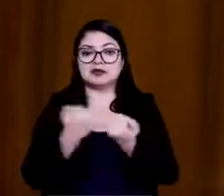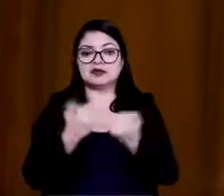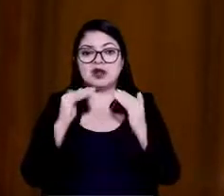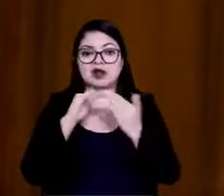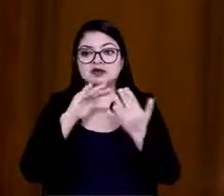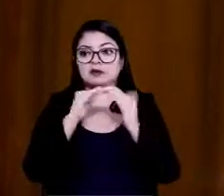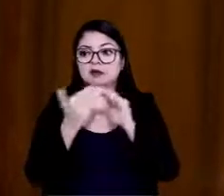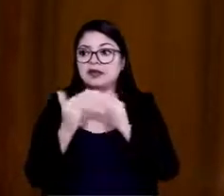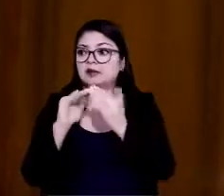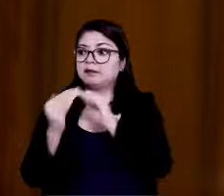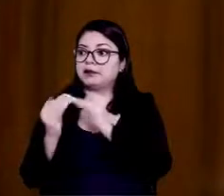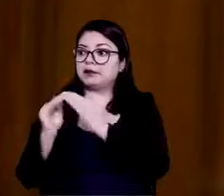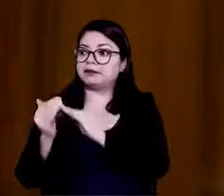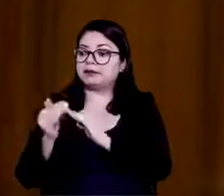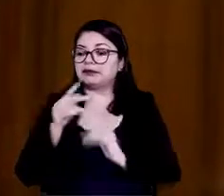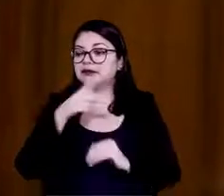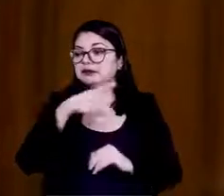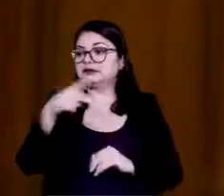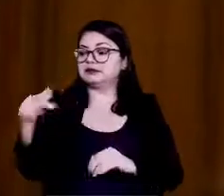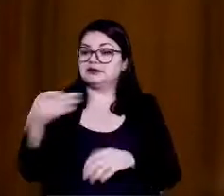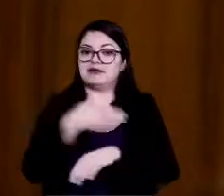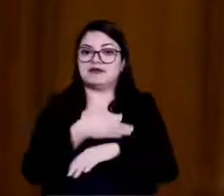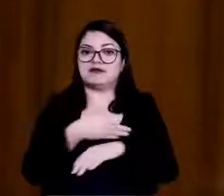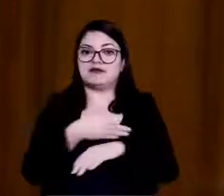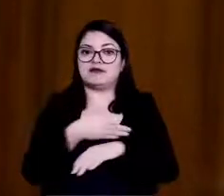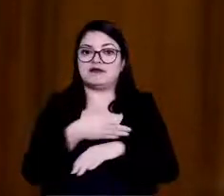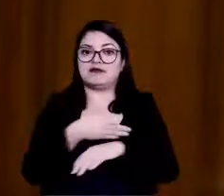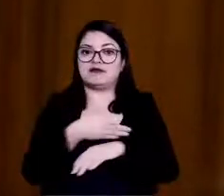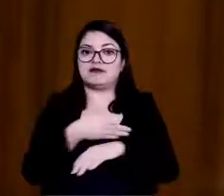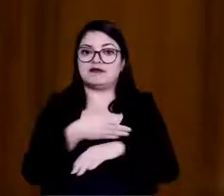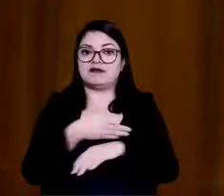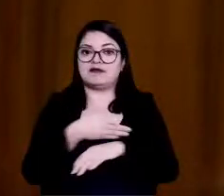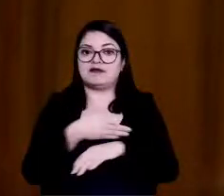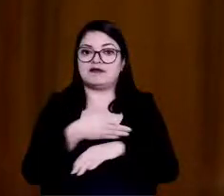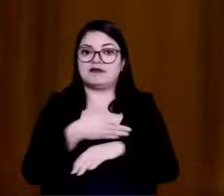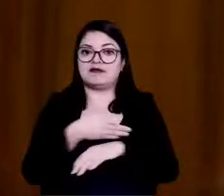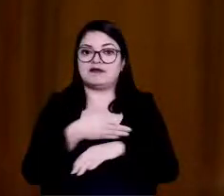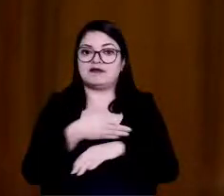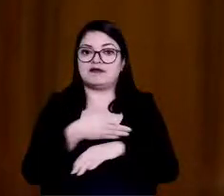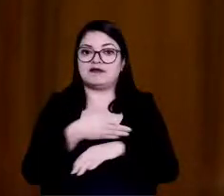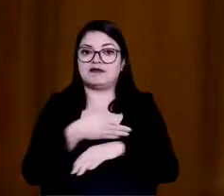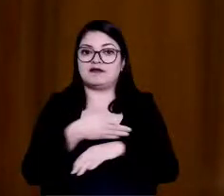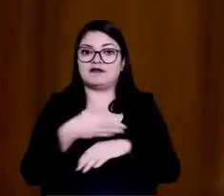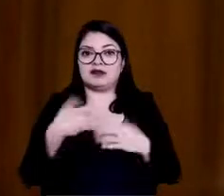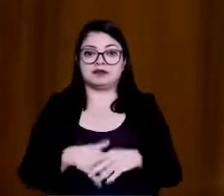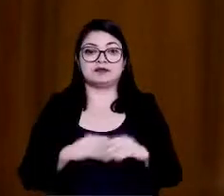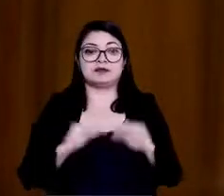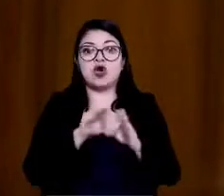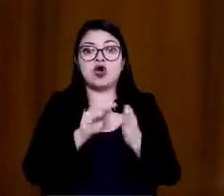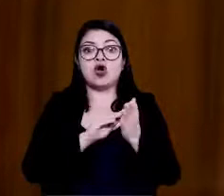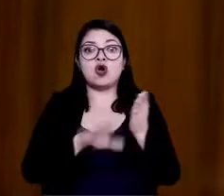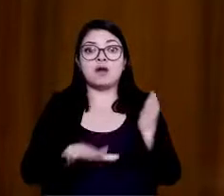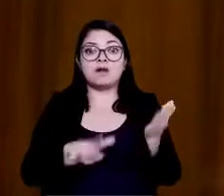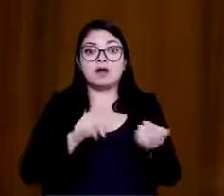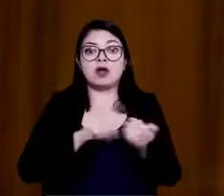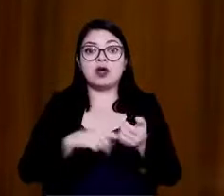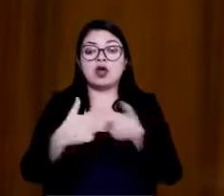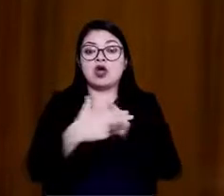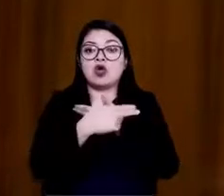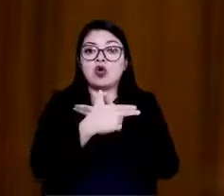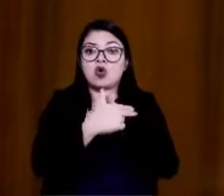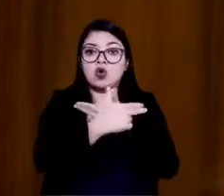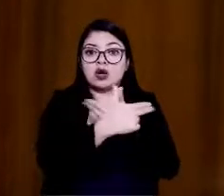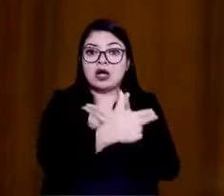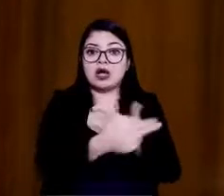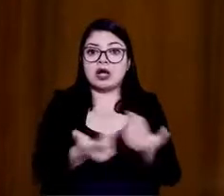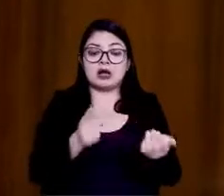familias. Claro que no se puede omitir que este año la temporada de huracanes y ciclones